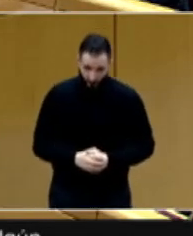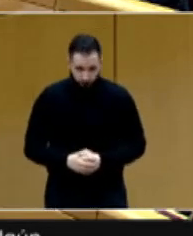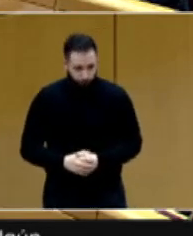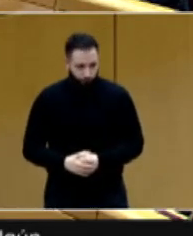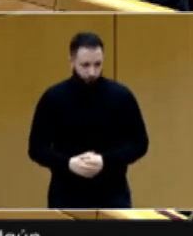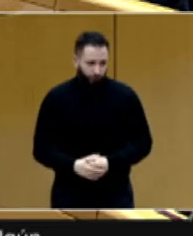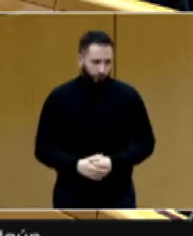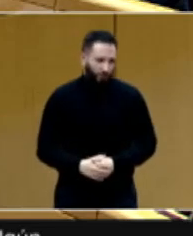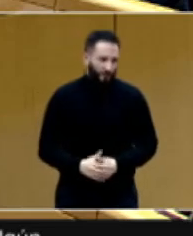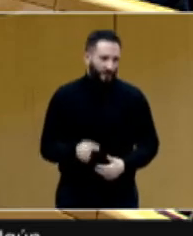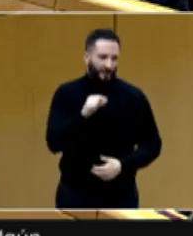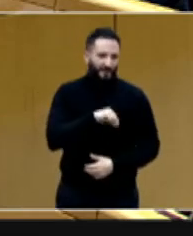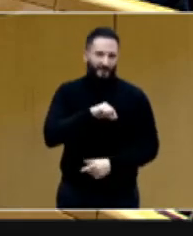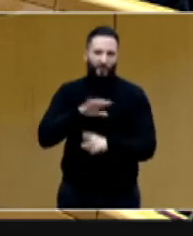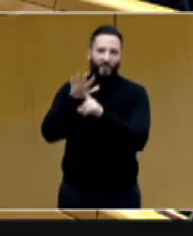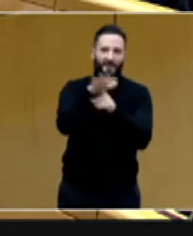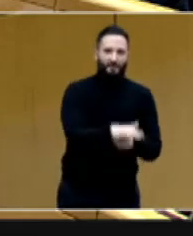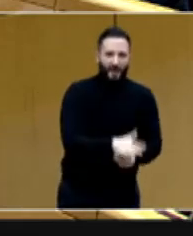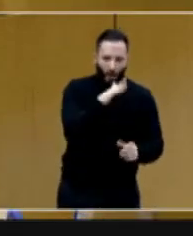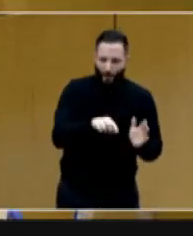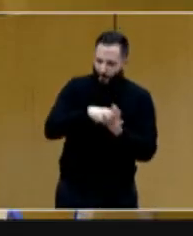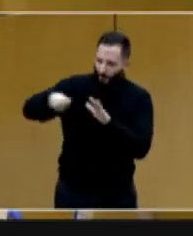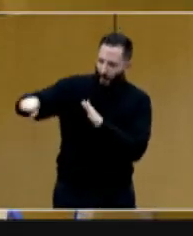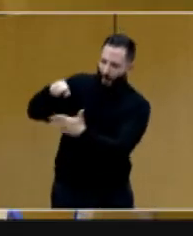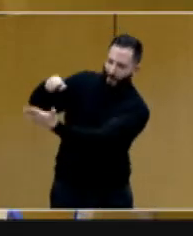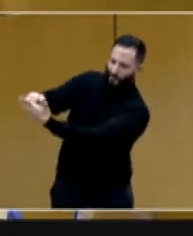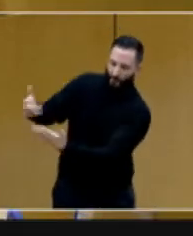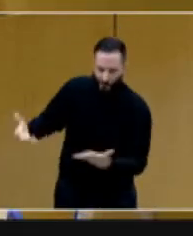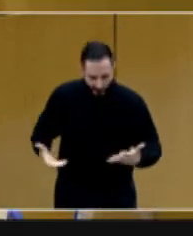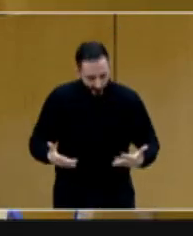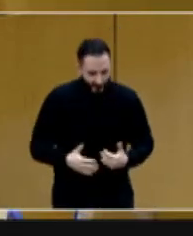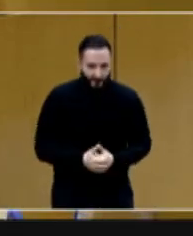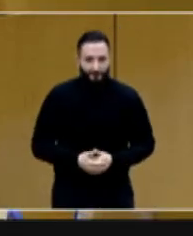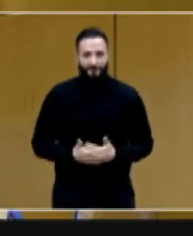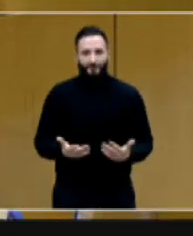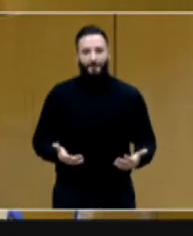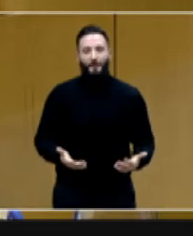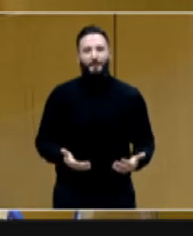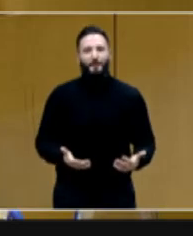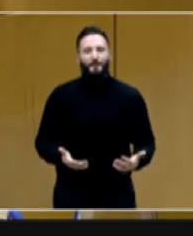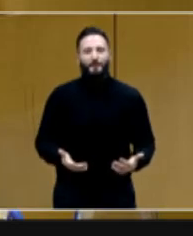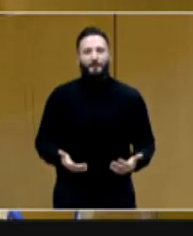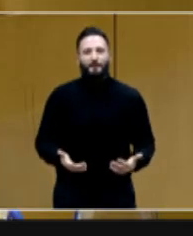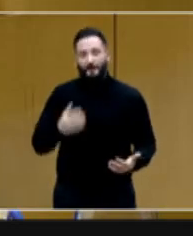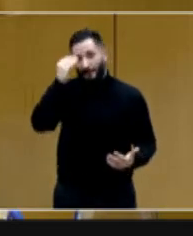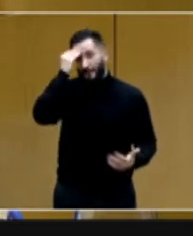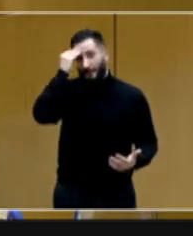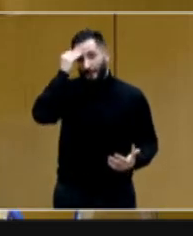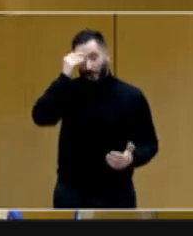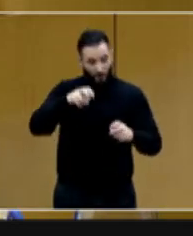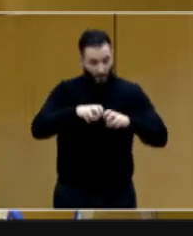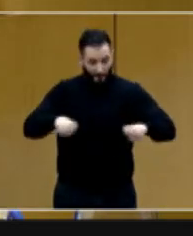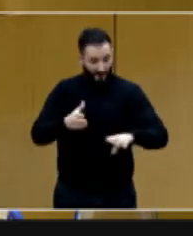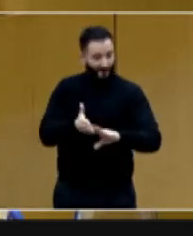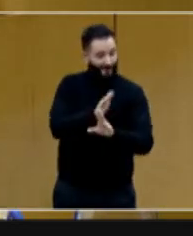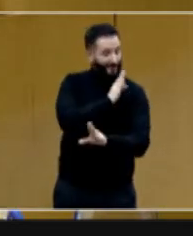si te lo agradezco efectivamente vuelvo a decir efectivamente creo que que ha sido un acierto la mesa anterior porque